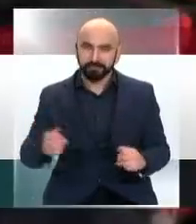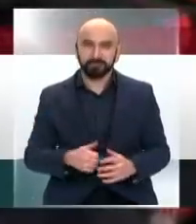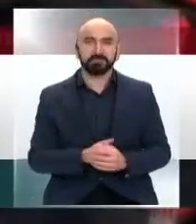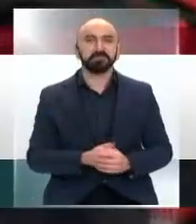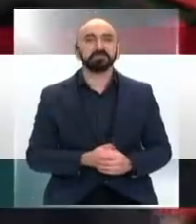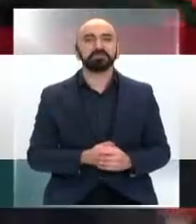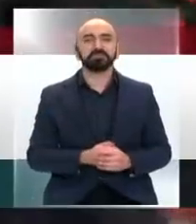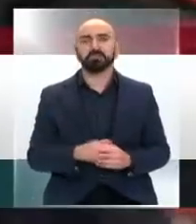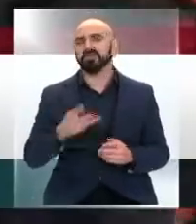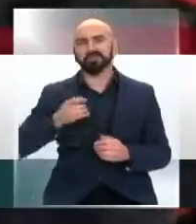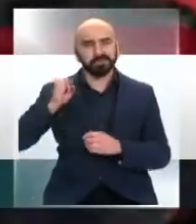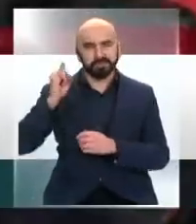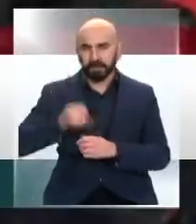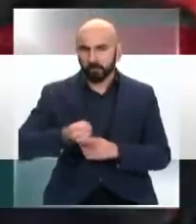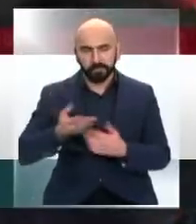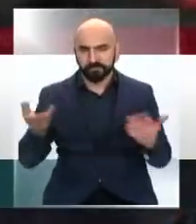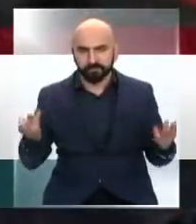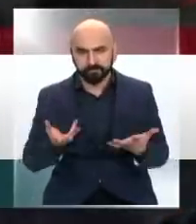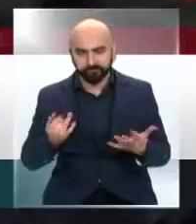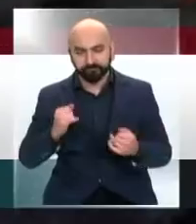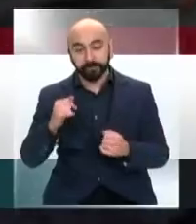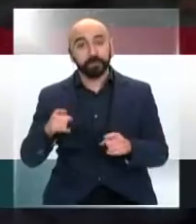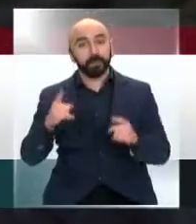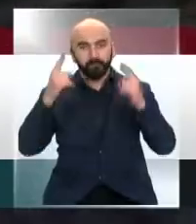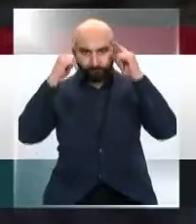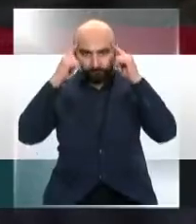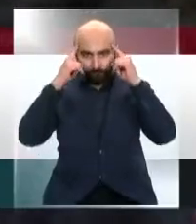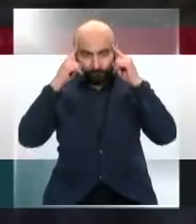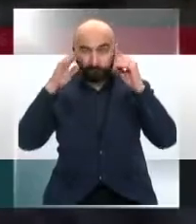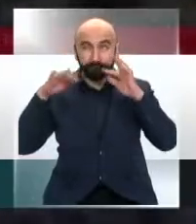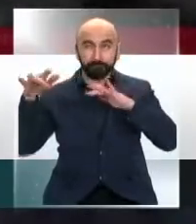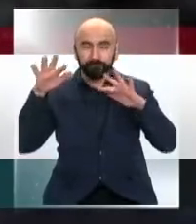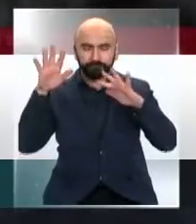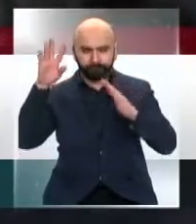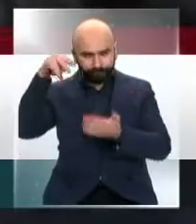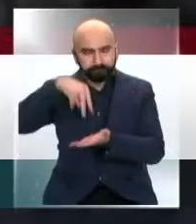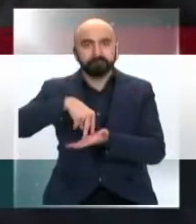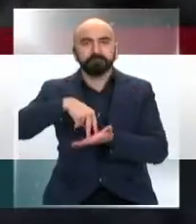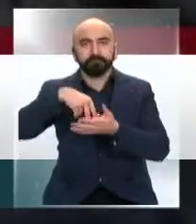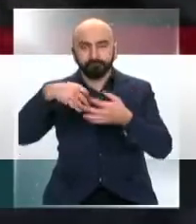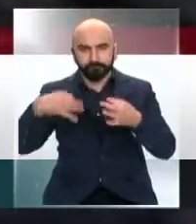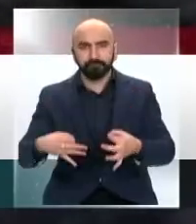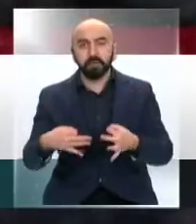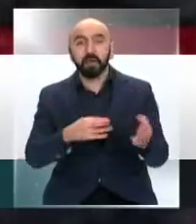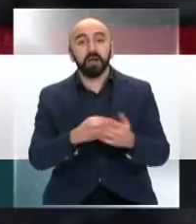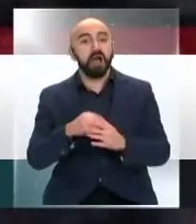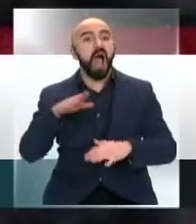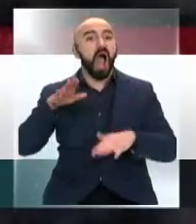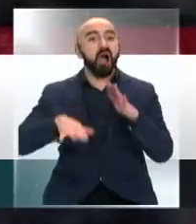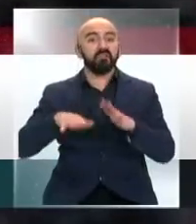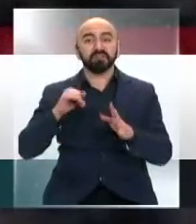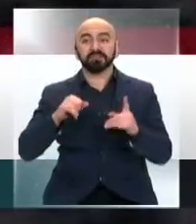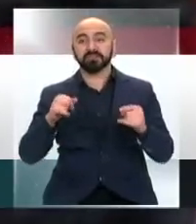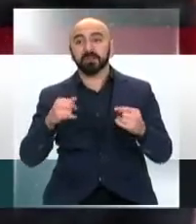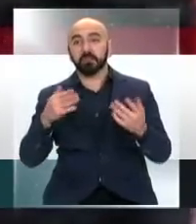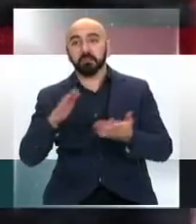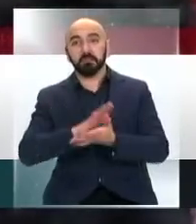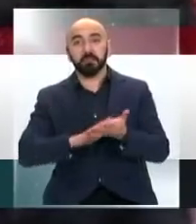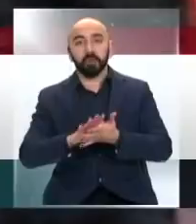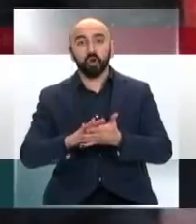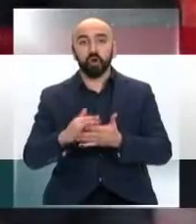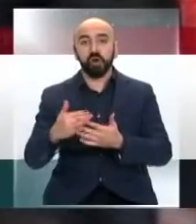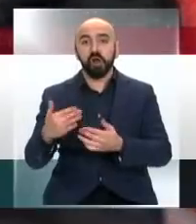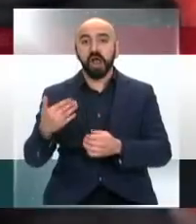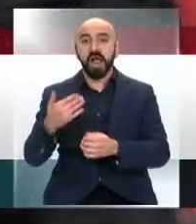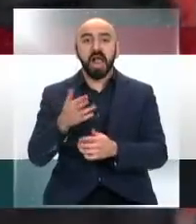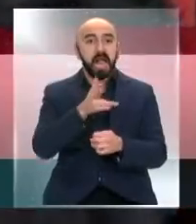Y tengamos siempre los pies bien puestos en la tierra. Estos momentos en donde a veces las cámaras encandilan pueden ser momentos